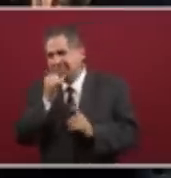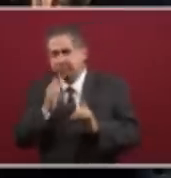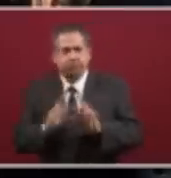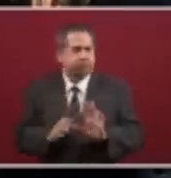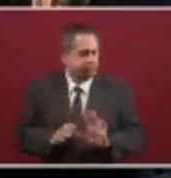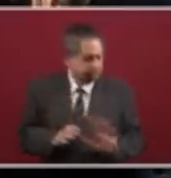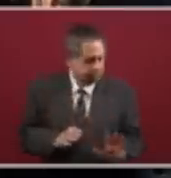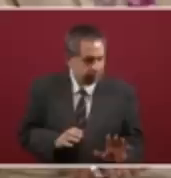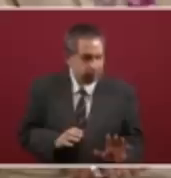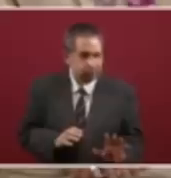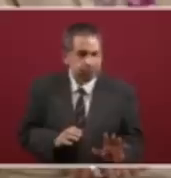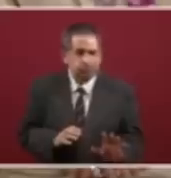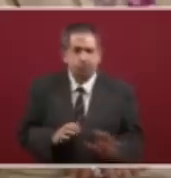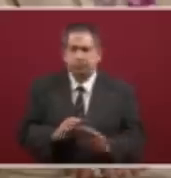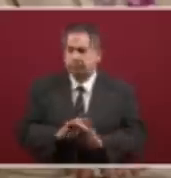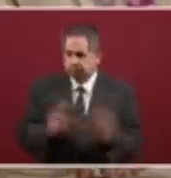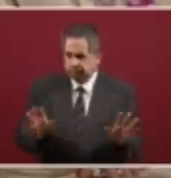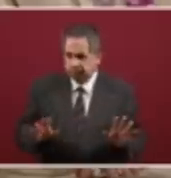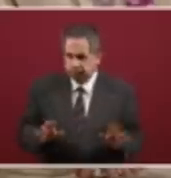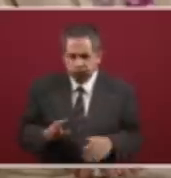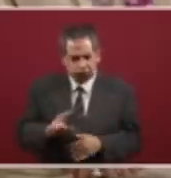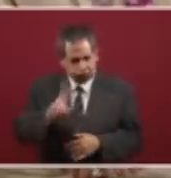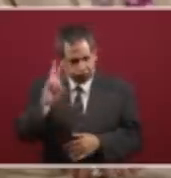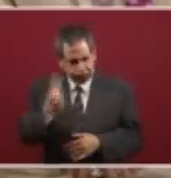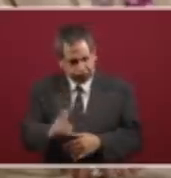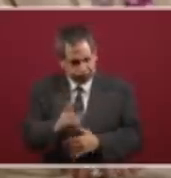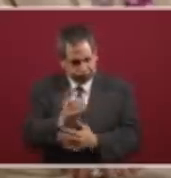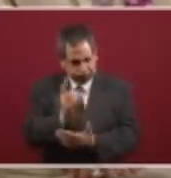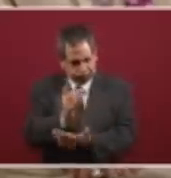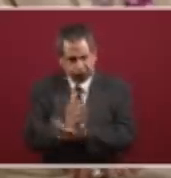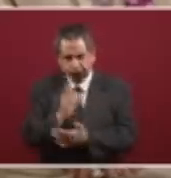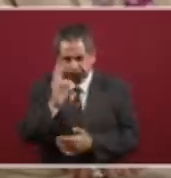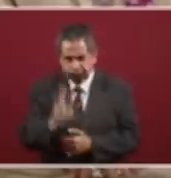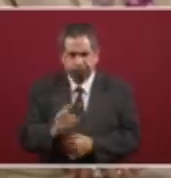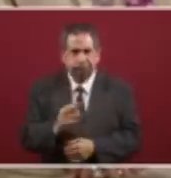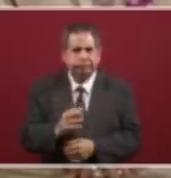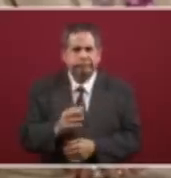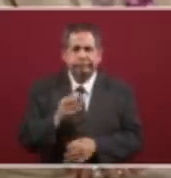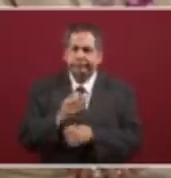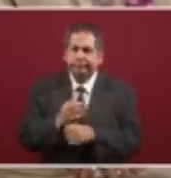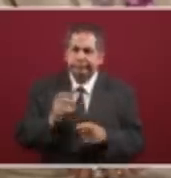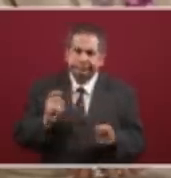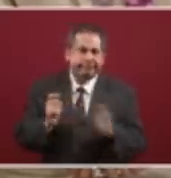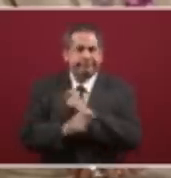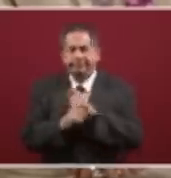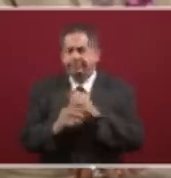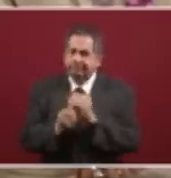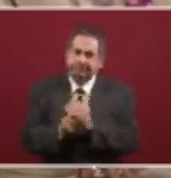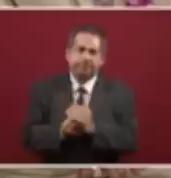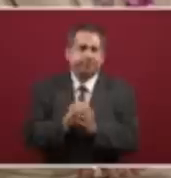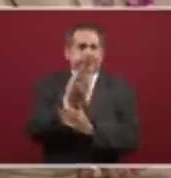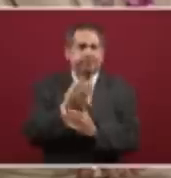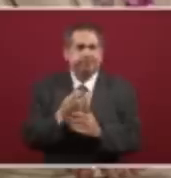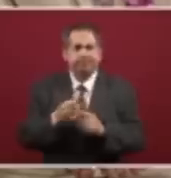pero de manera auténtica estamos inaugurando una etapa nueva y vamos